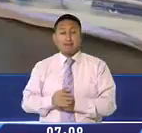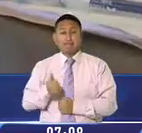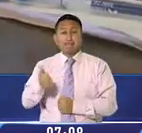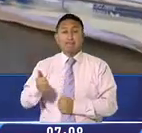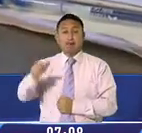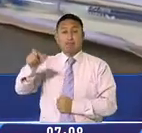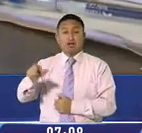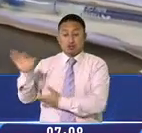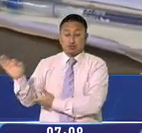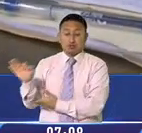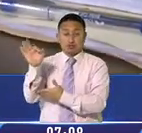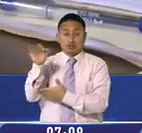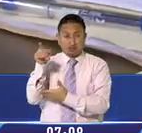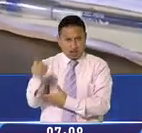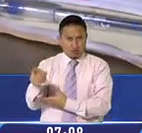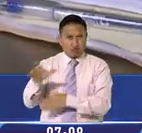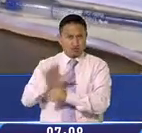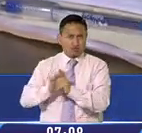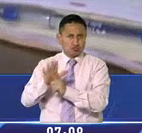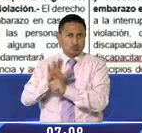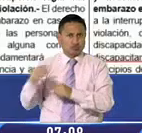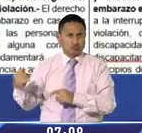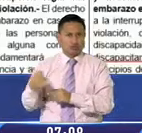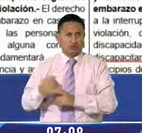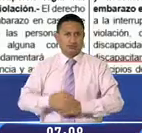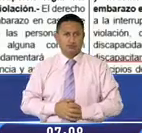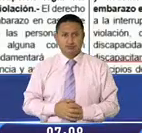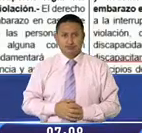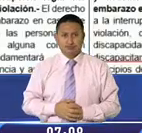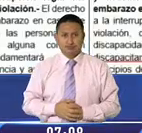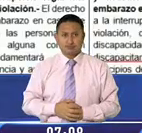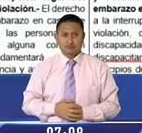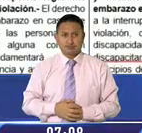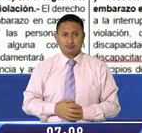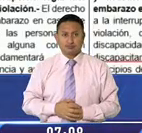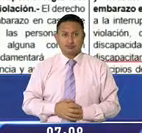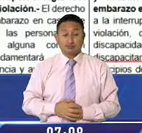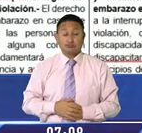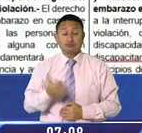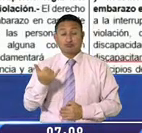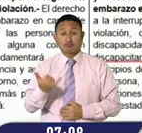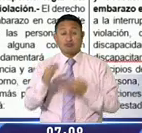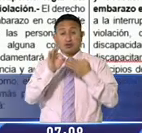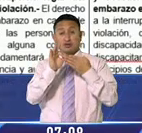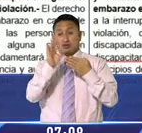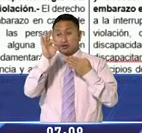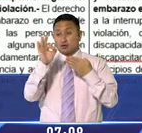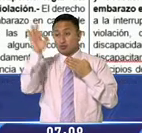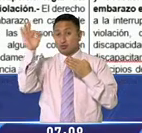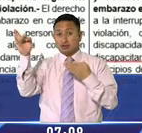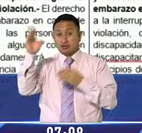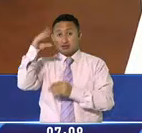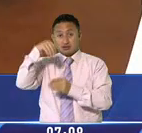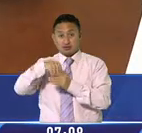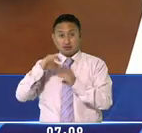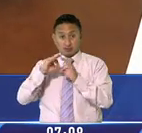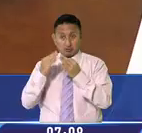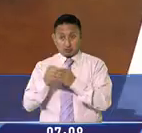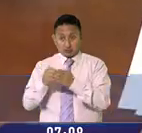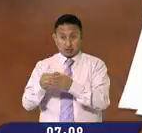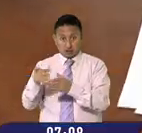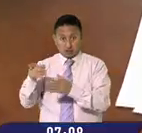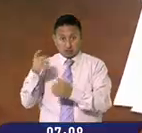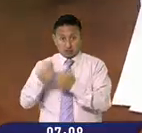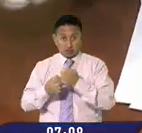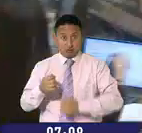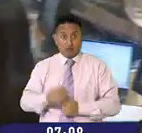los abusadores. Y los índices son muy altos dentro de su círculo íntimo y familiar. El análisis sobre el tema continúa.